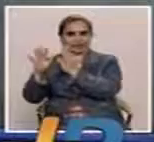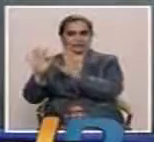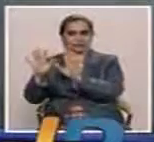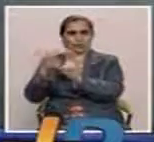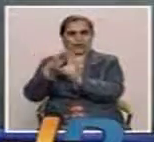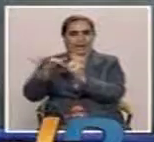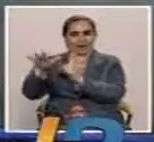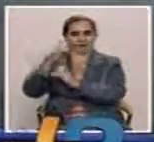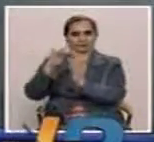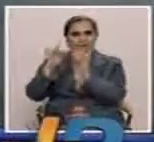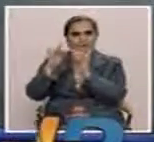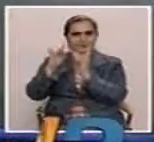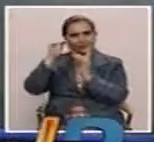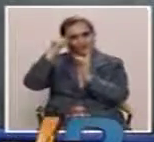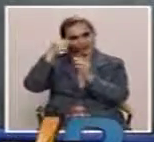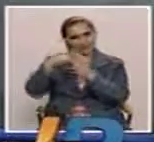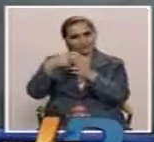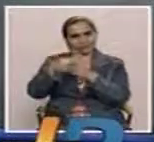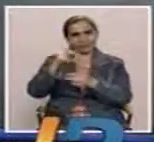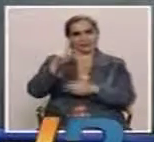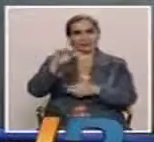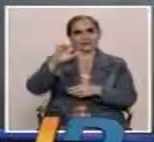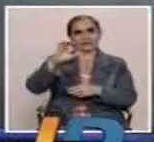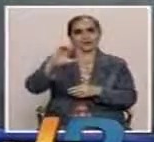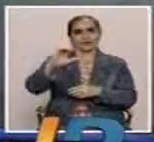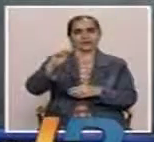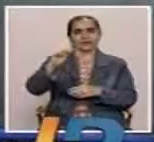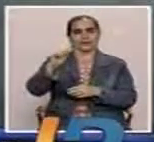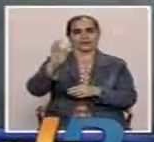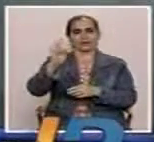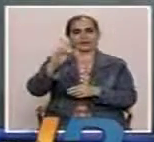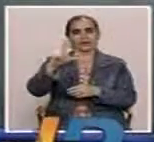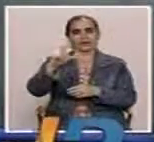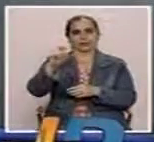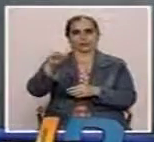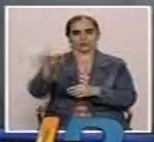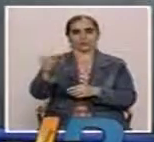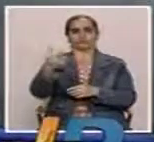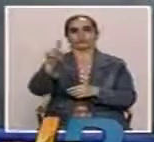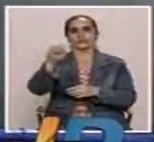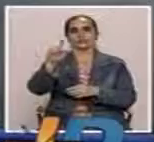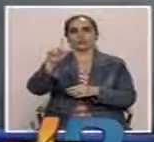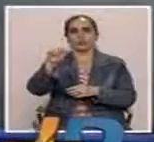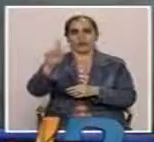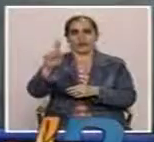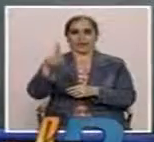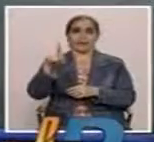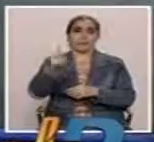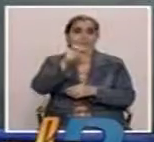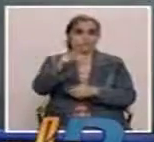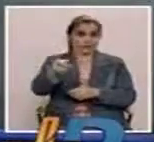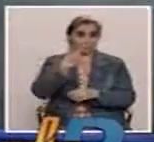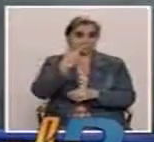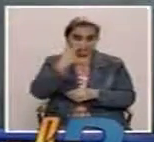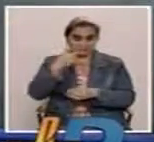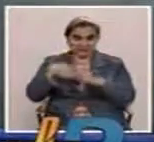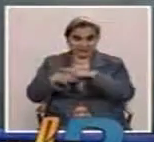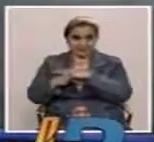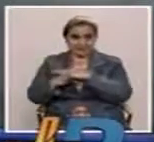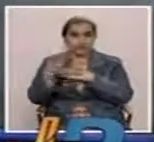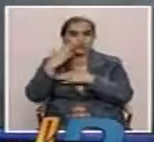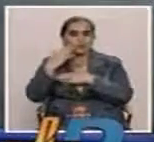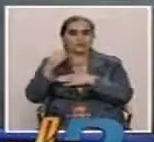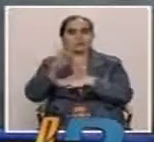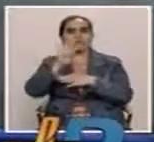de la Decatrón Solar que se cumple en Cali desde hace una semana. El ingreso al público estará habilitado a partir del próximo 4